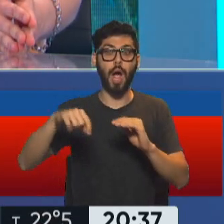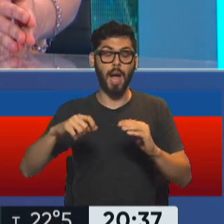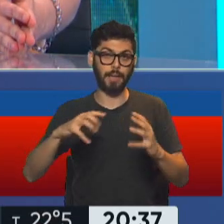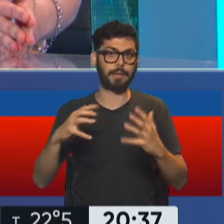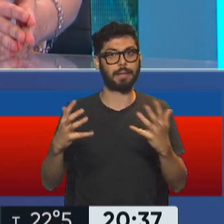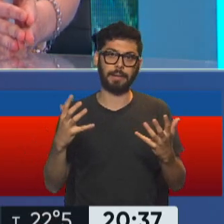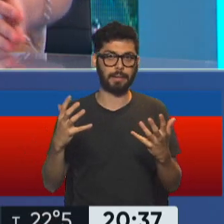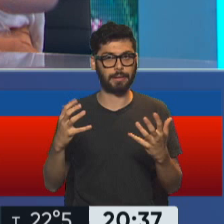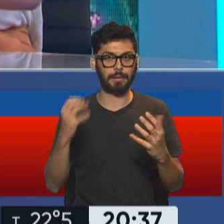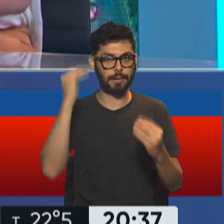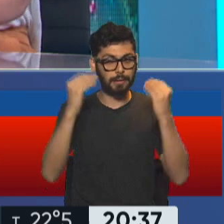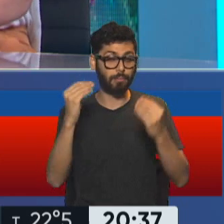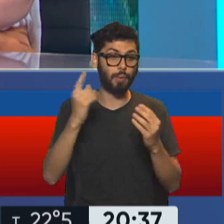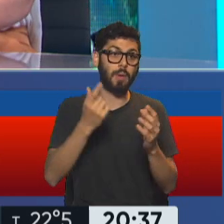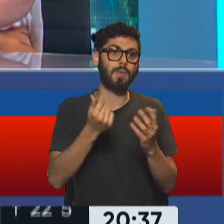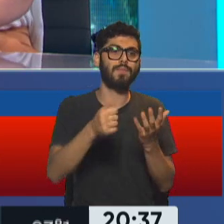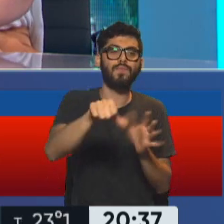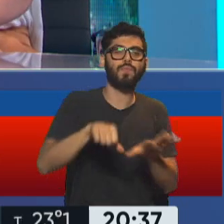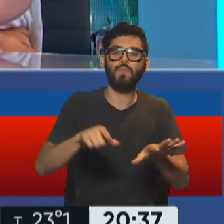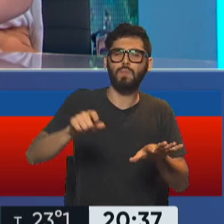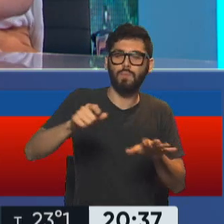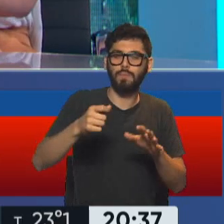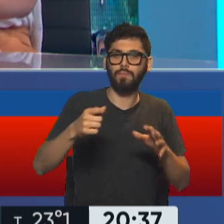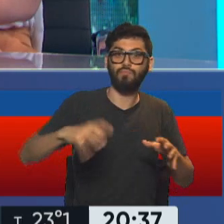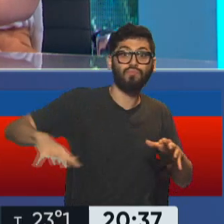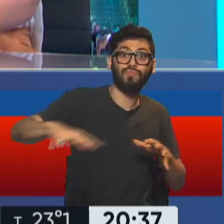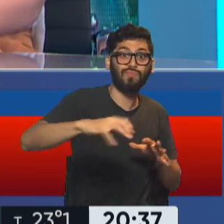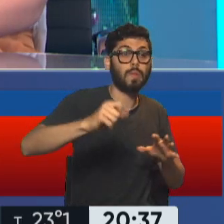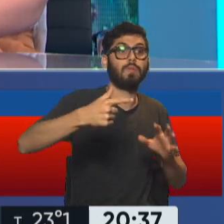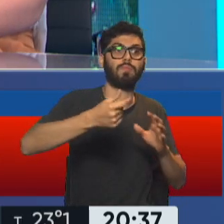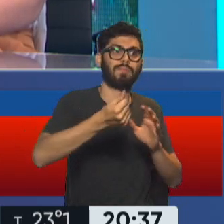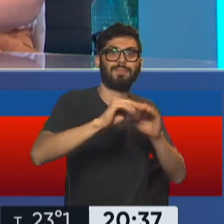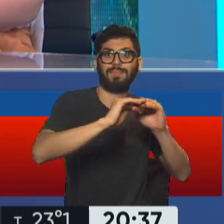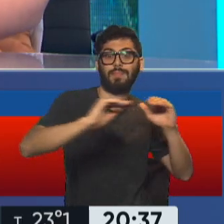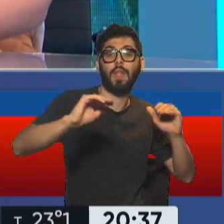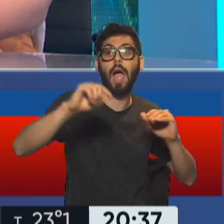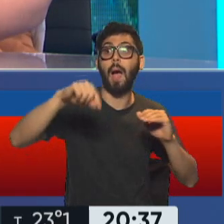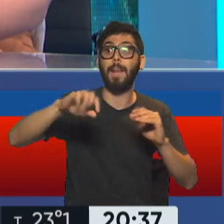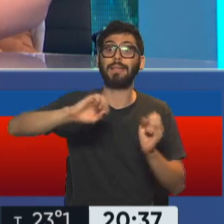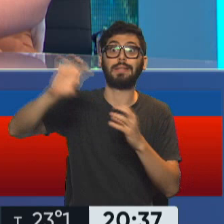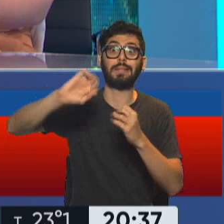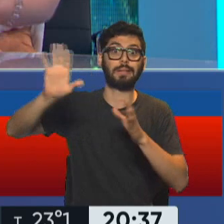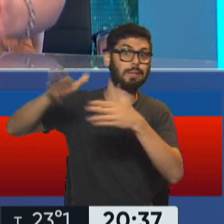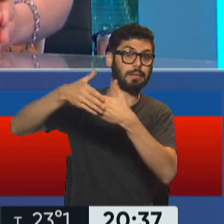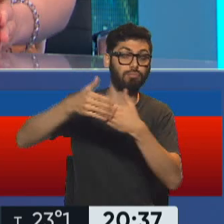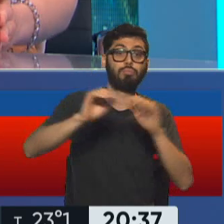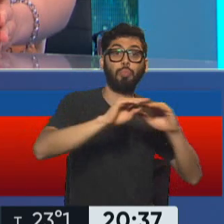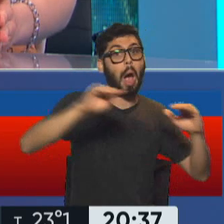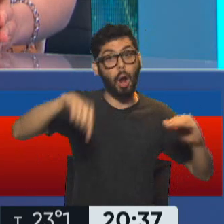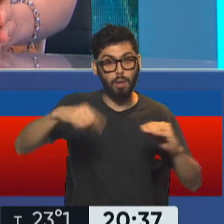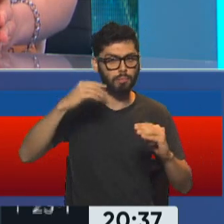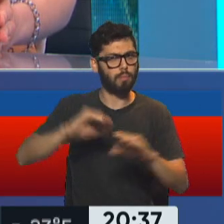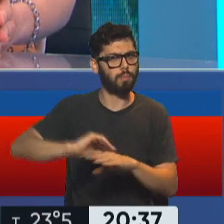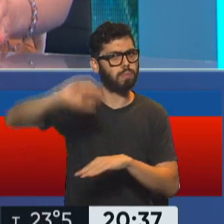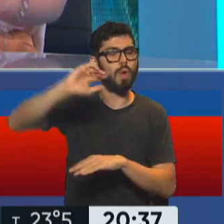el congelamiento de cortes populares y con las restricciones a las exportaciones. Hubo, Ari, último dato que te tiro, una reunión entre el